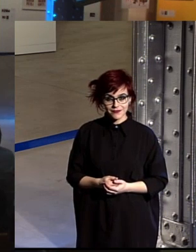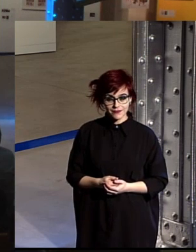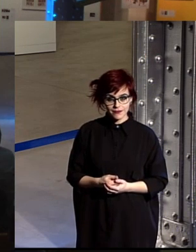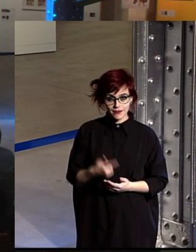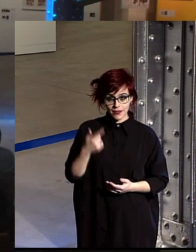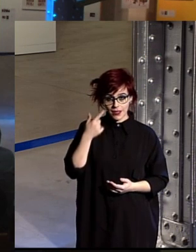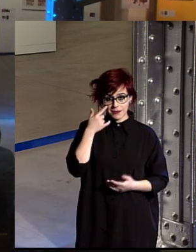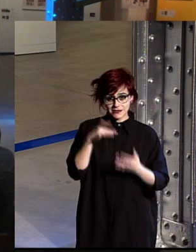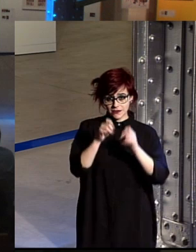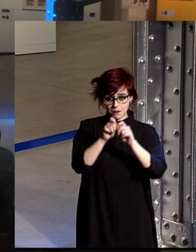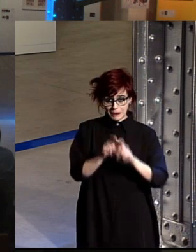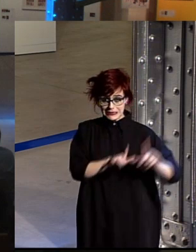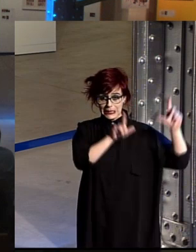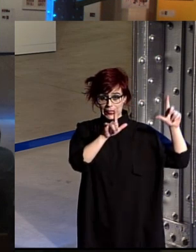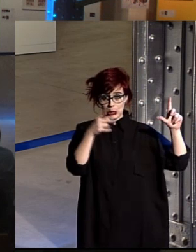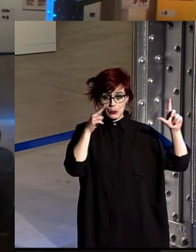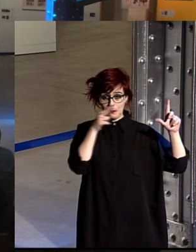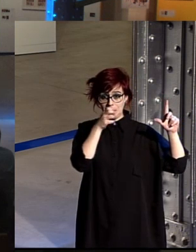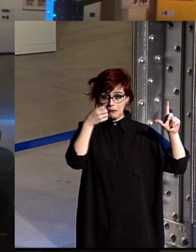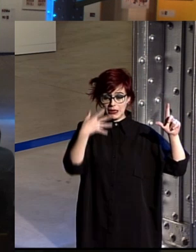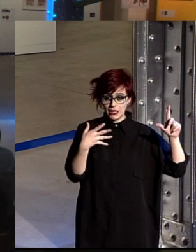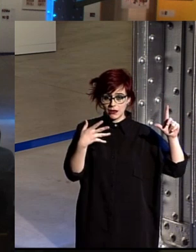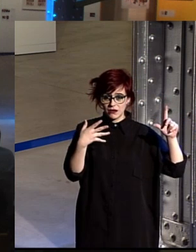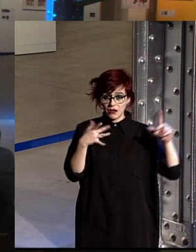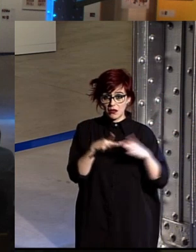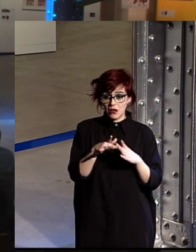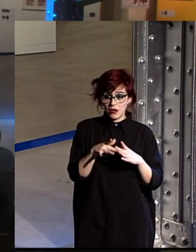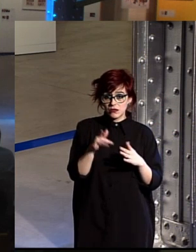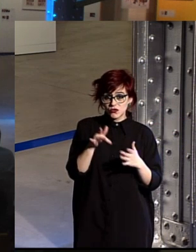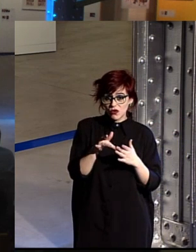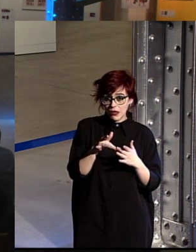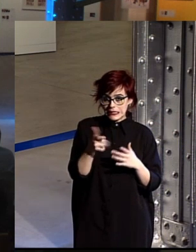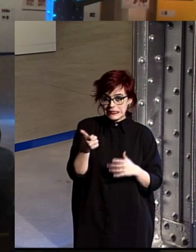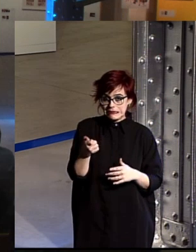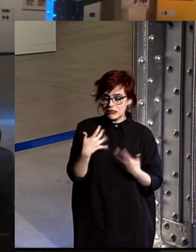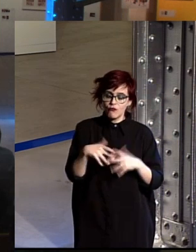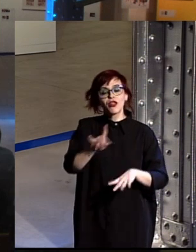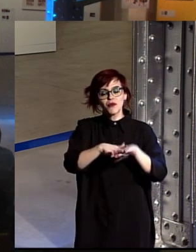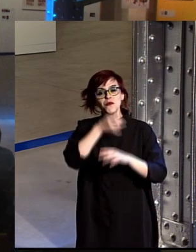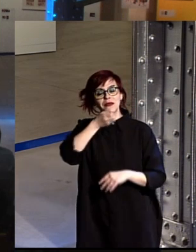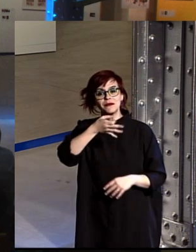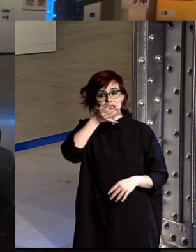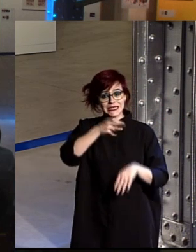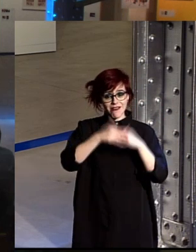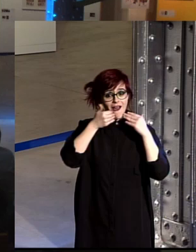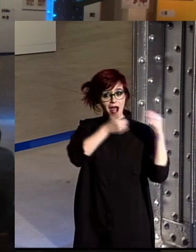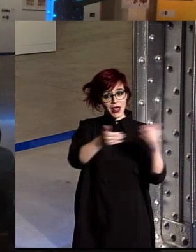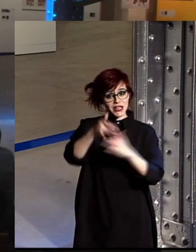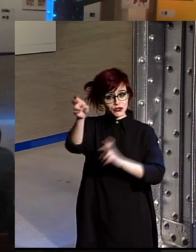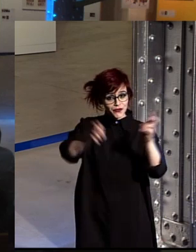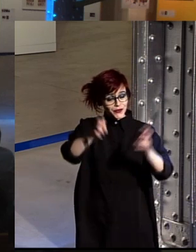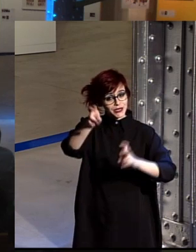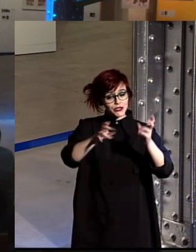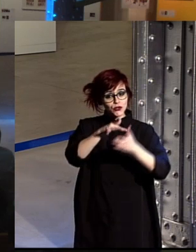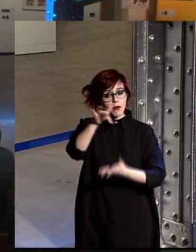A ver si entra mi presentación. Igual entra si hago así. No. Bueno, buenas tardes. Muchas gracias por estar aquí